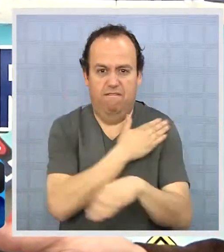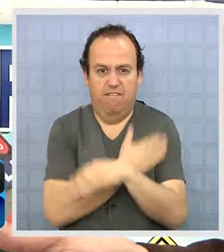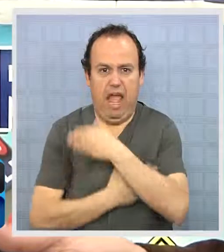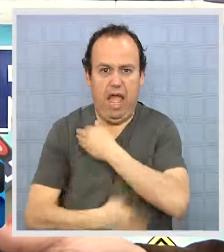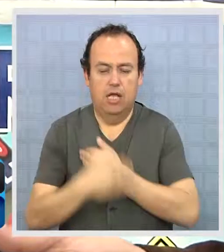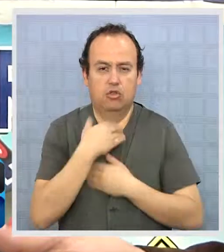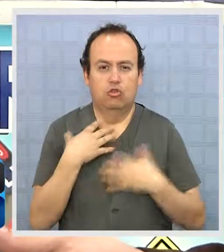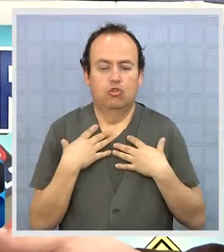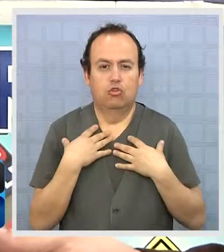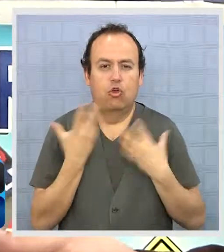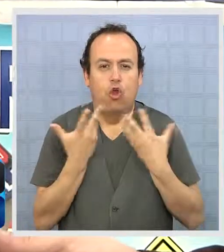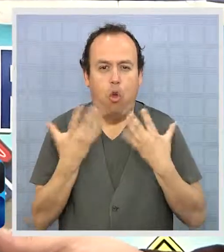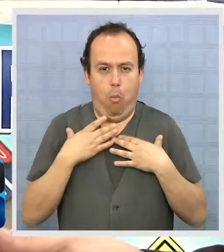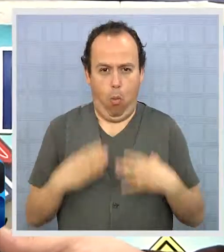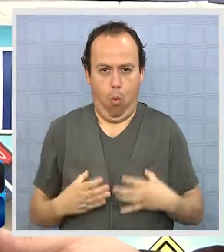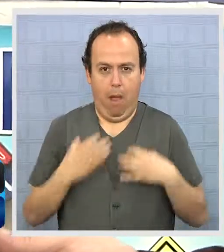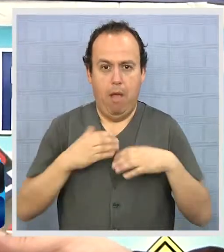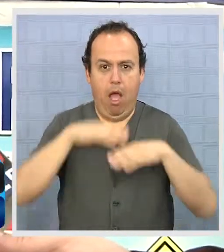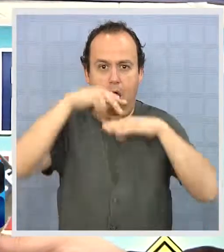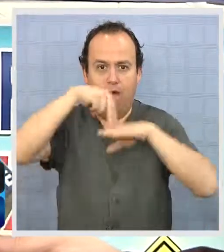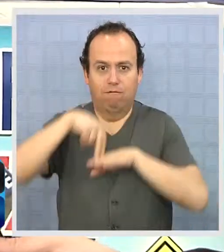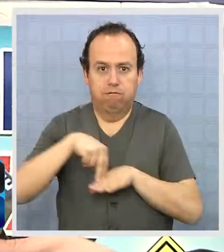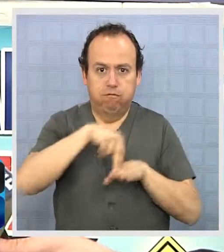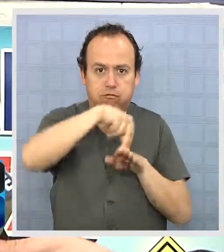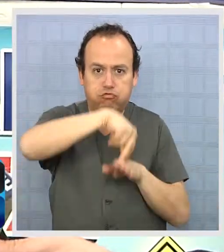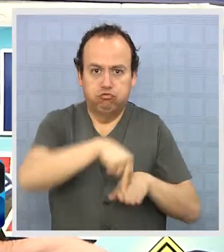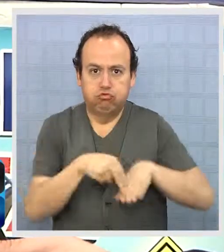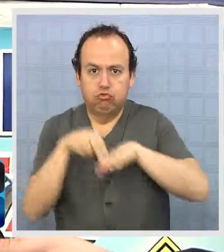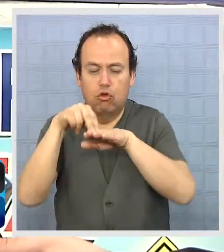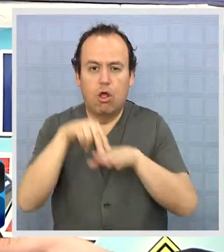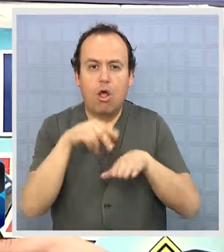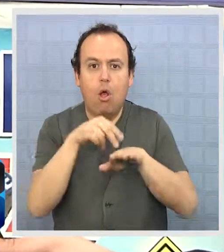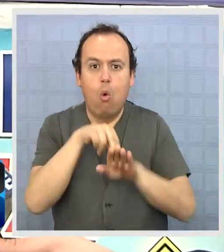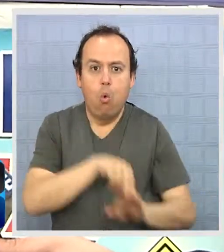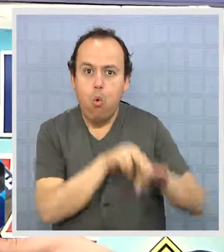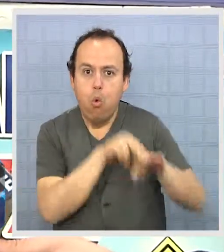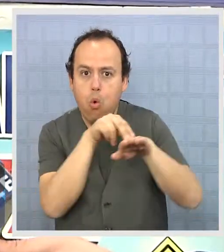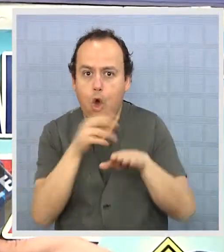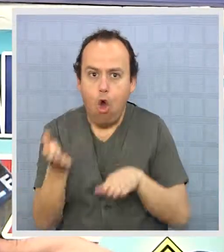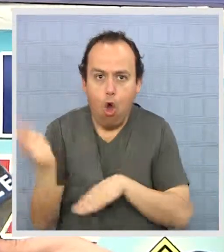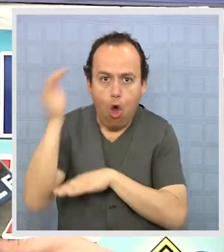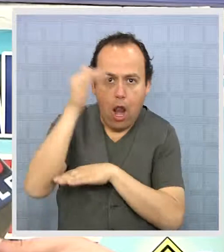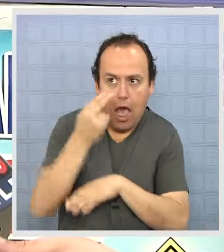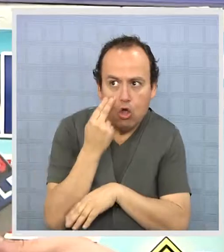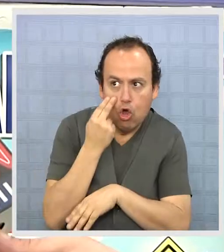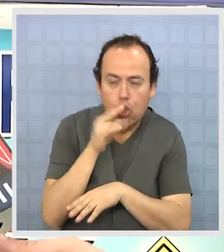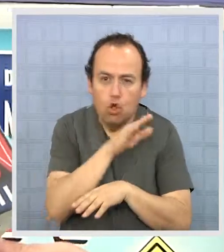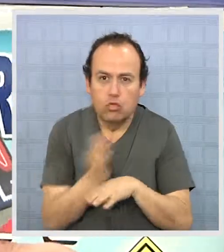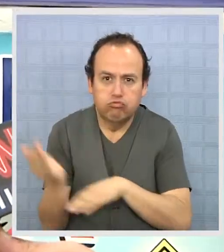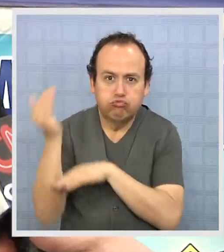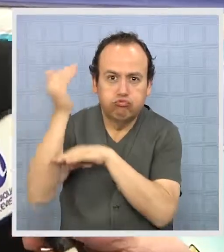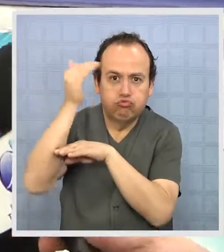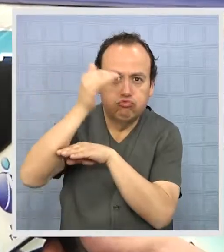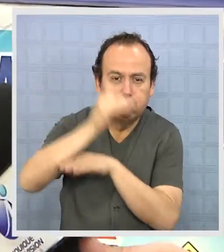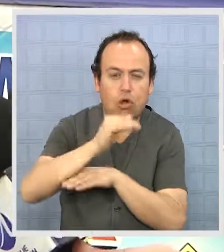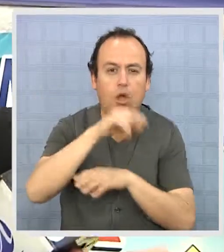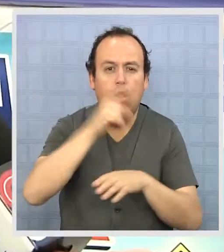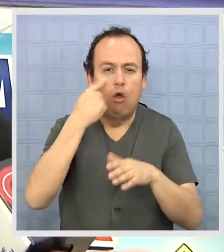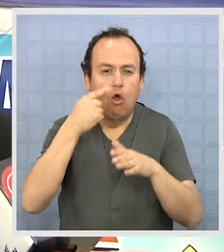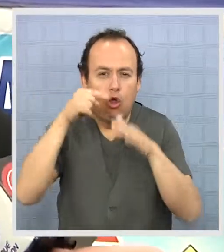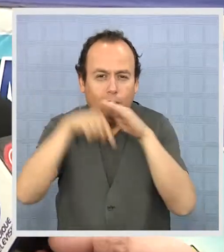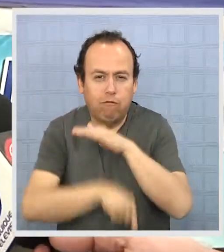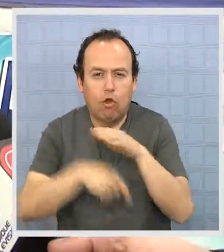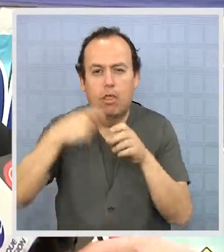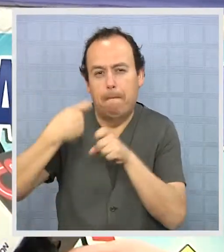apoyarle el cuerpo a flotar la tabla a deslizar en la ola a conocer la bola a conocer los fondos un